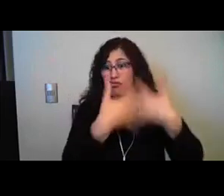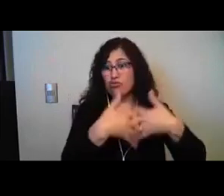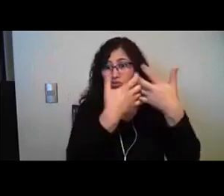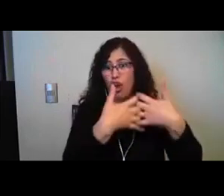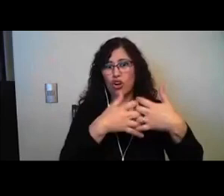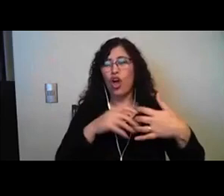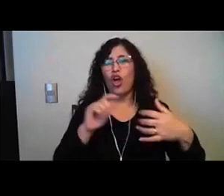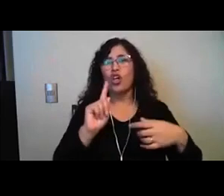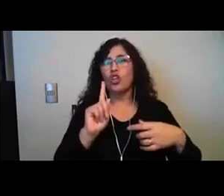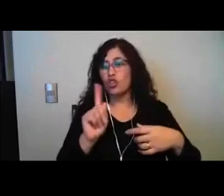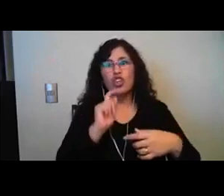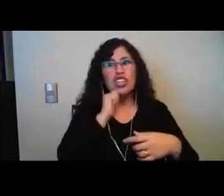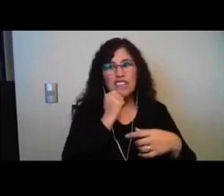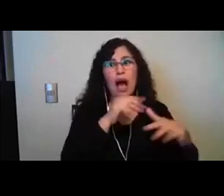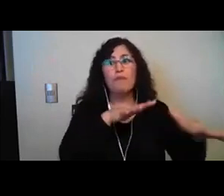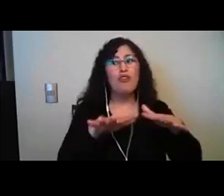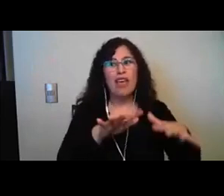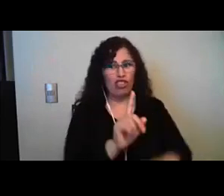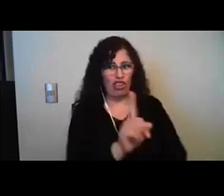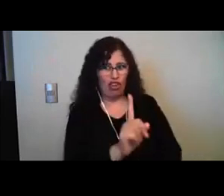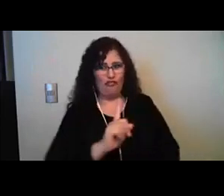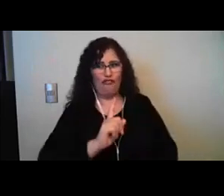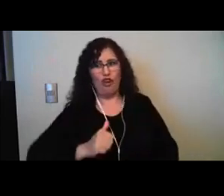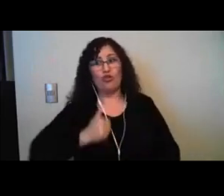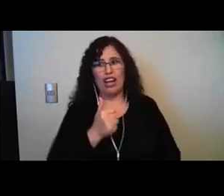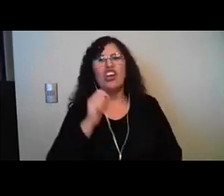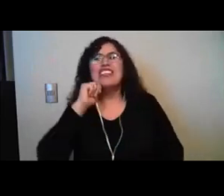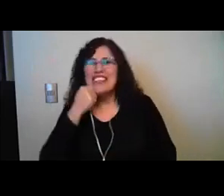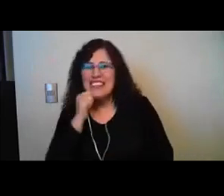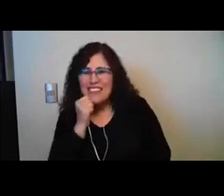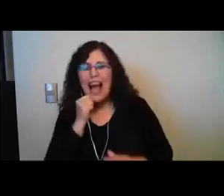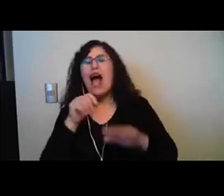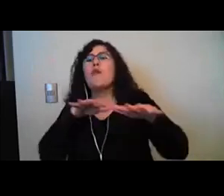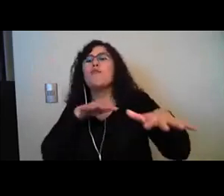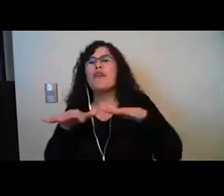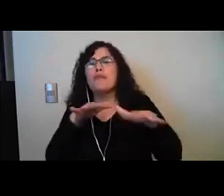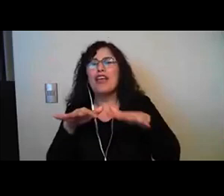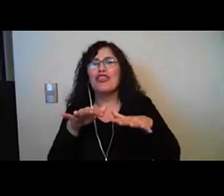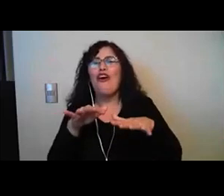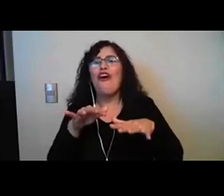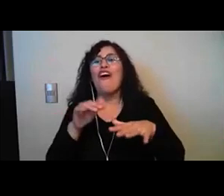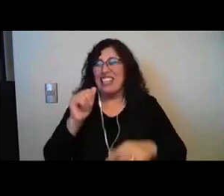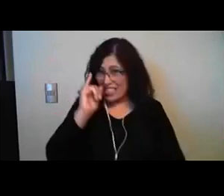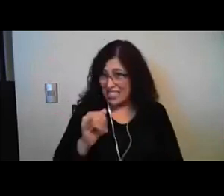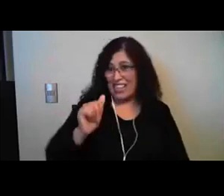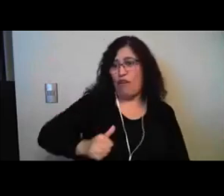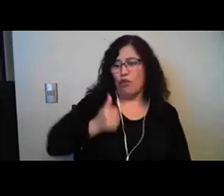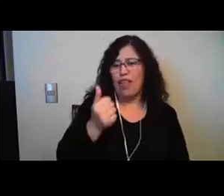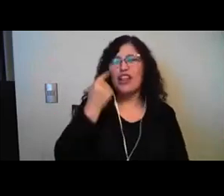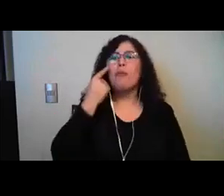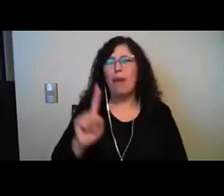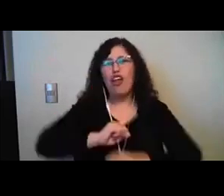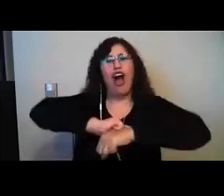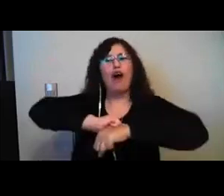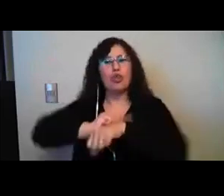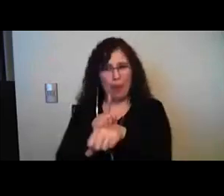movimientos involuntarios, tiene que ver con movimientos voluntarios, ya de tipo más bien automático, ¿ya? Y tiene relación